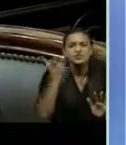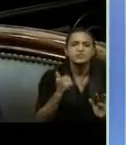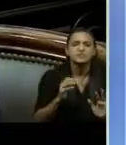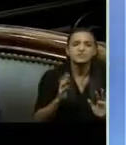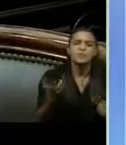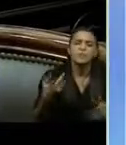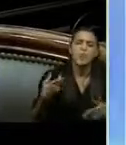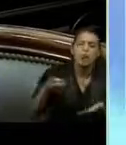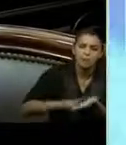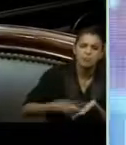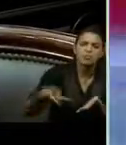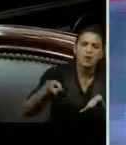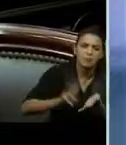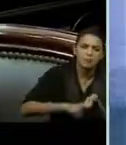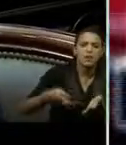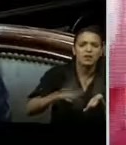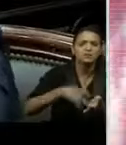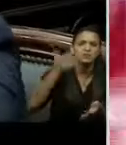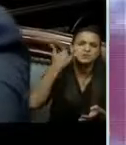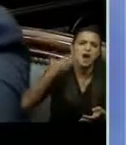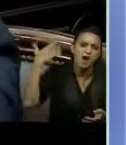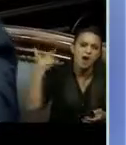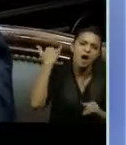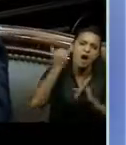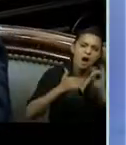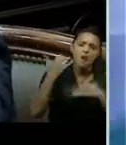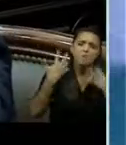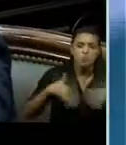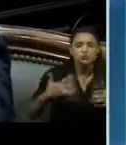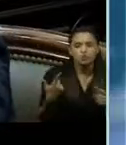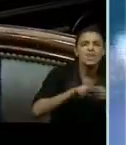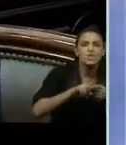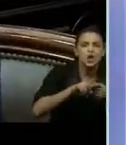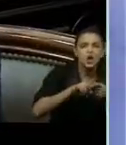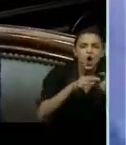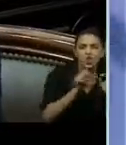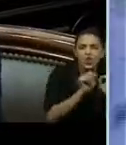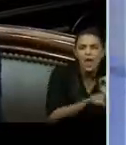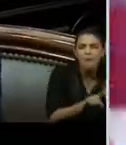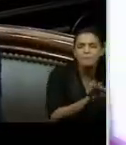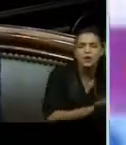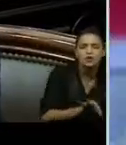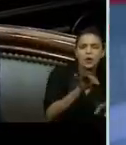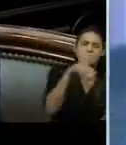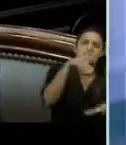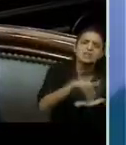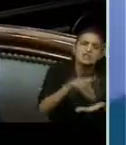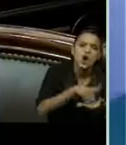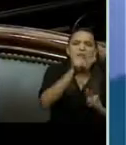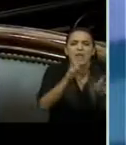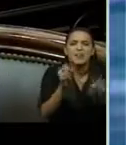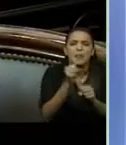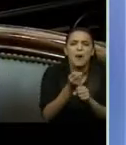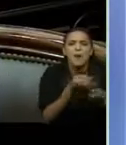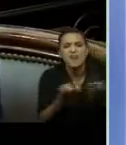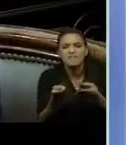de vida de un trabajador viñatero está rondando los 75 años de edad, ¿bien? Porque muchos